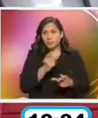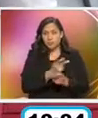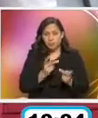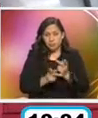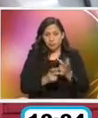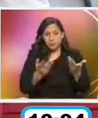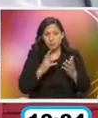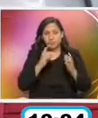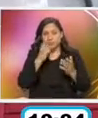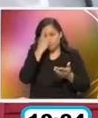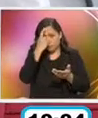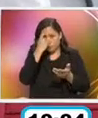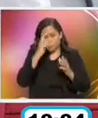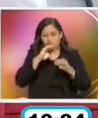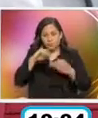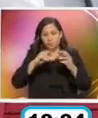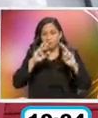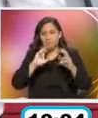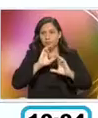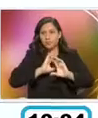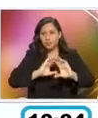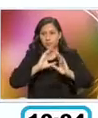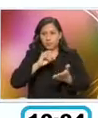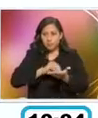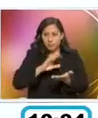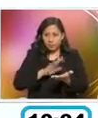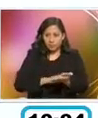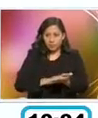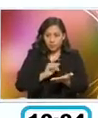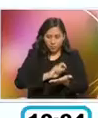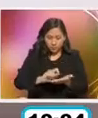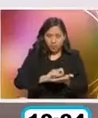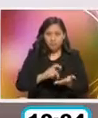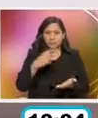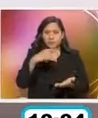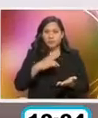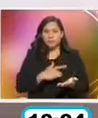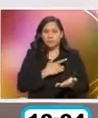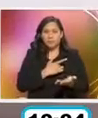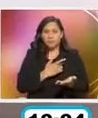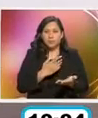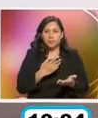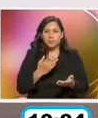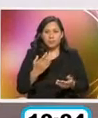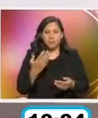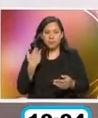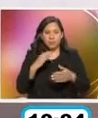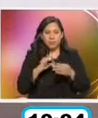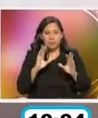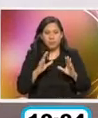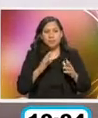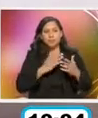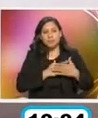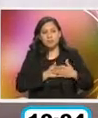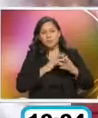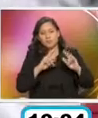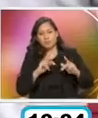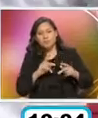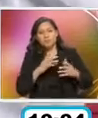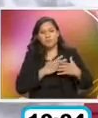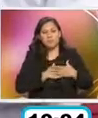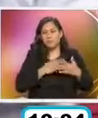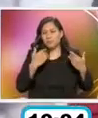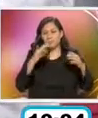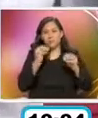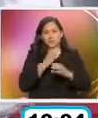los compositores también de todos los temas, donde ahí se plasman pues los sentimientos que bien comentabas claro. en un principio, ¿no? El desamor, el amor y bueno,